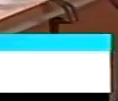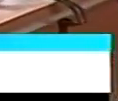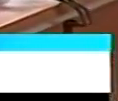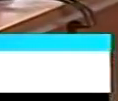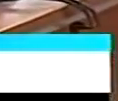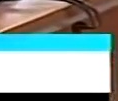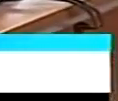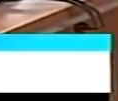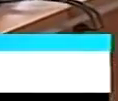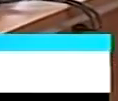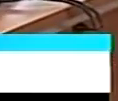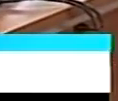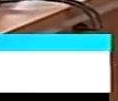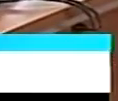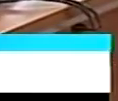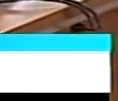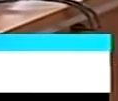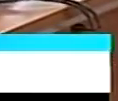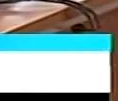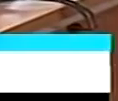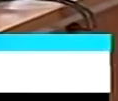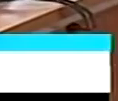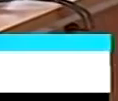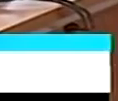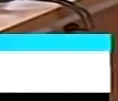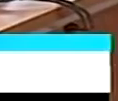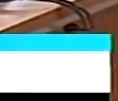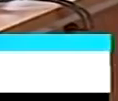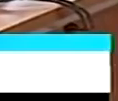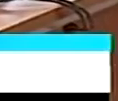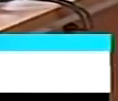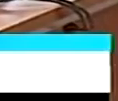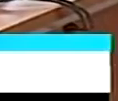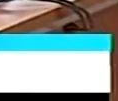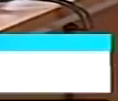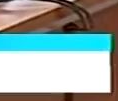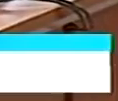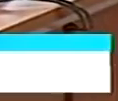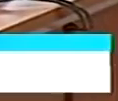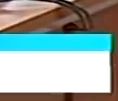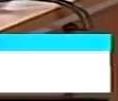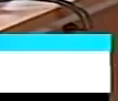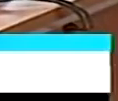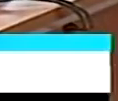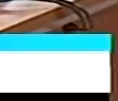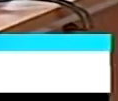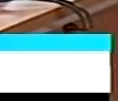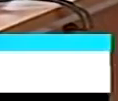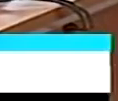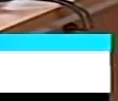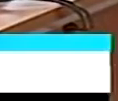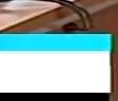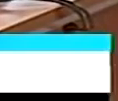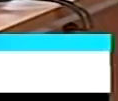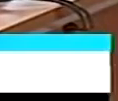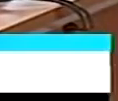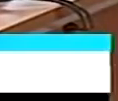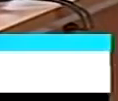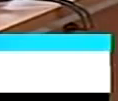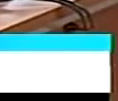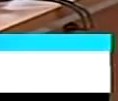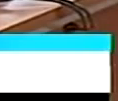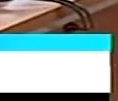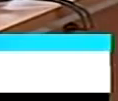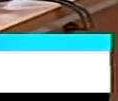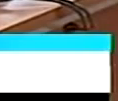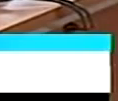se evidencia algún indicio razonable de la comisión de un hecho delictual, yo como abogado recomiendo y remito a la Procuraduría para